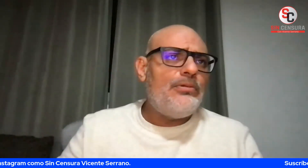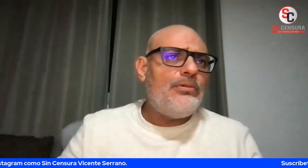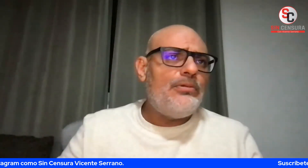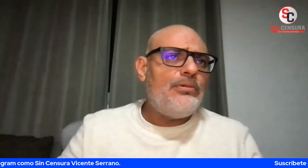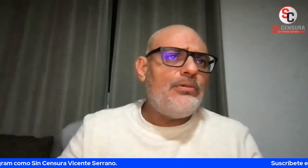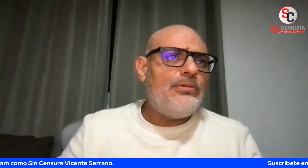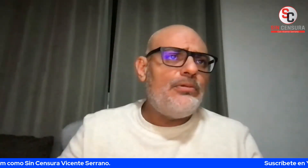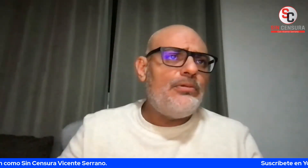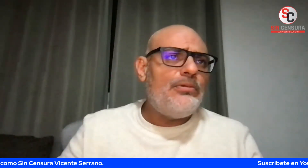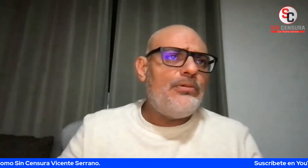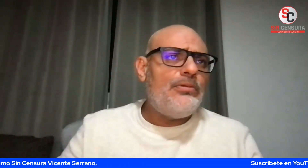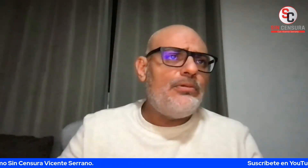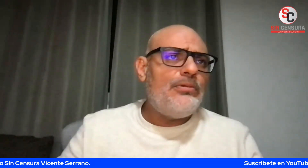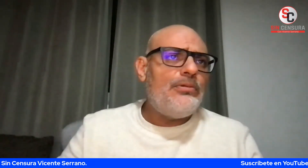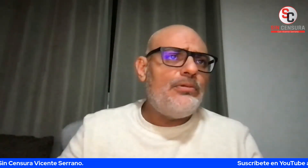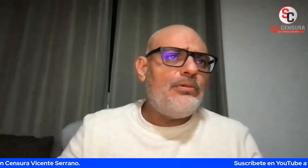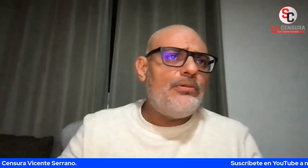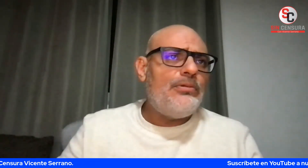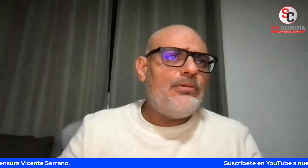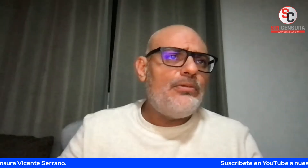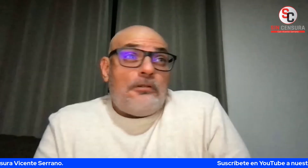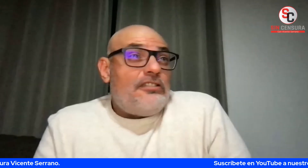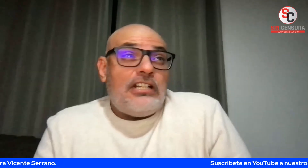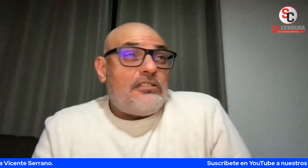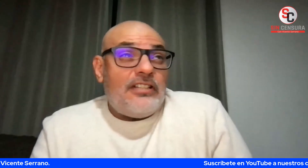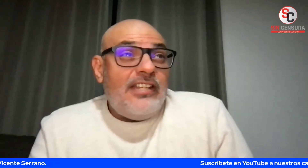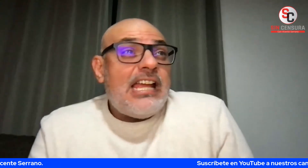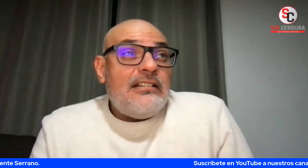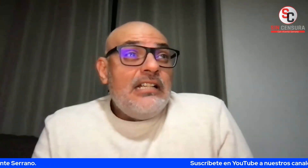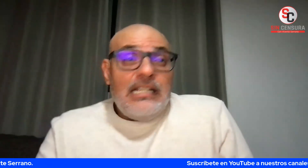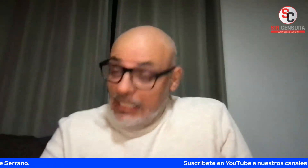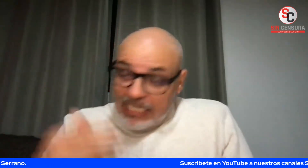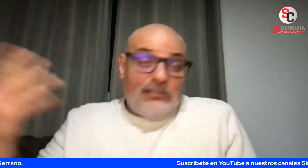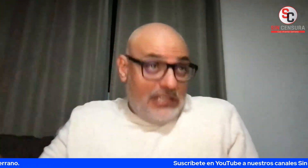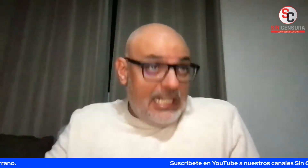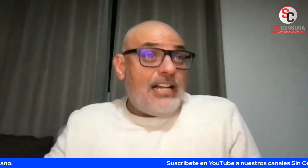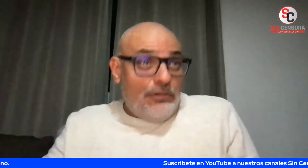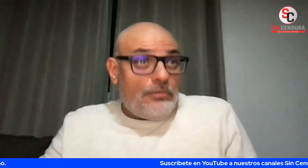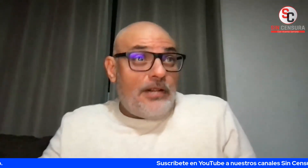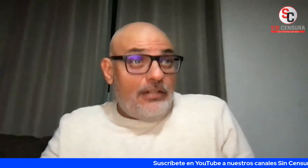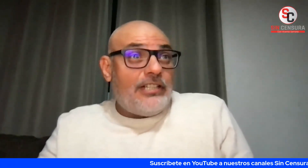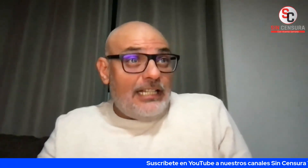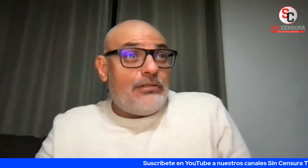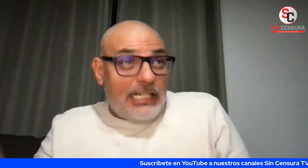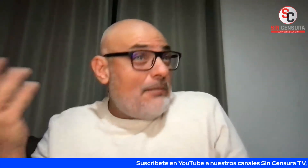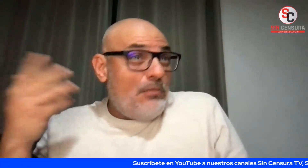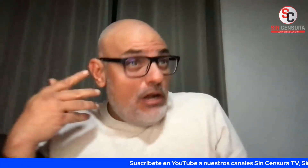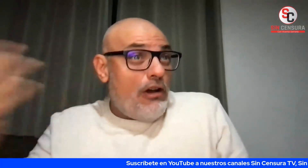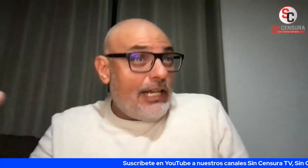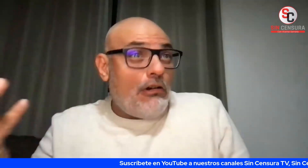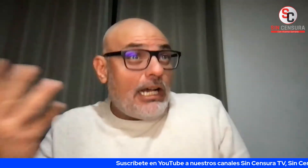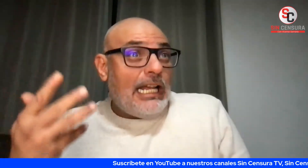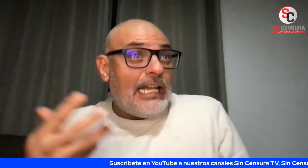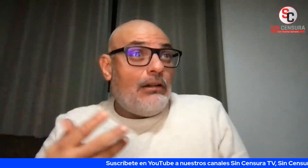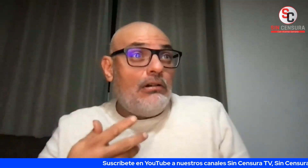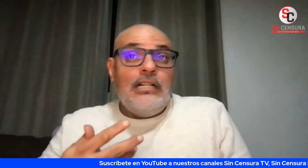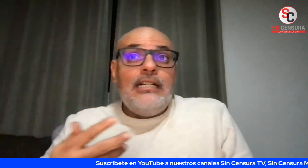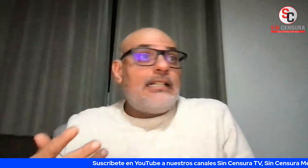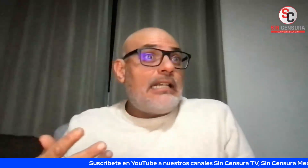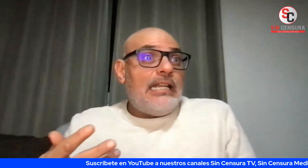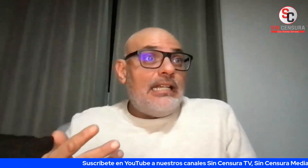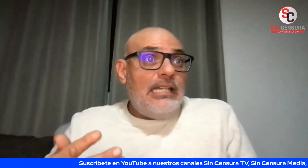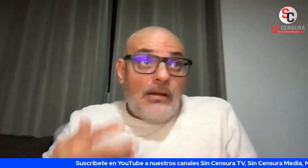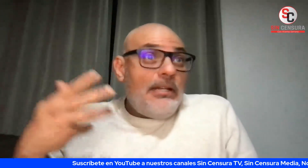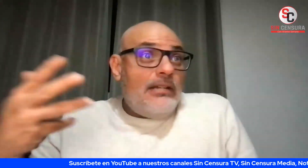el dinero abajo y vamos a tener, y de repente cuando los pronósticos decían y que nos tenían acostumbrados a eso, que era muy lógico